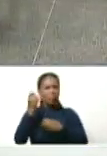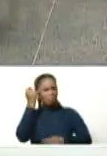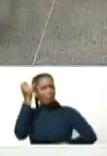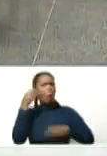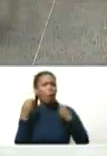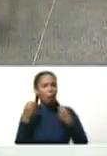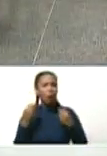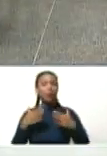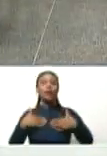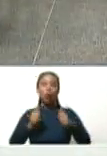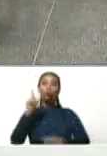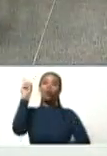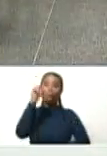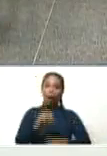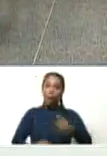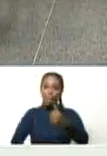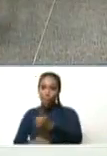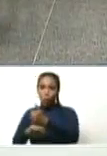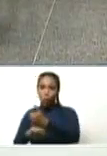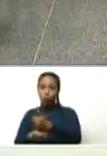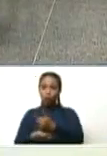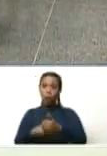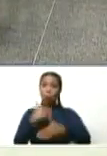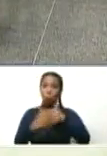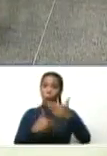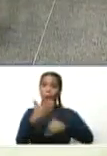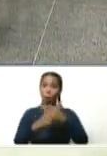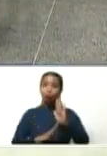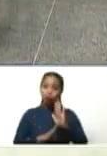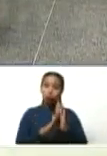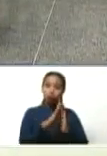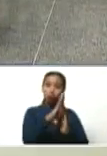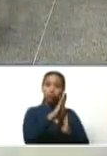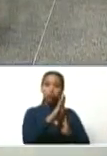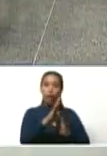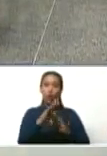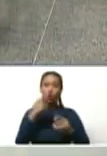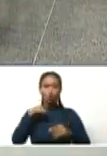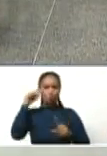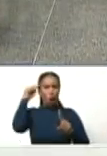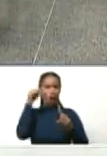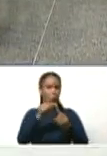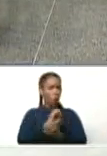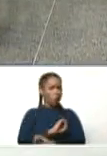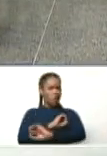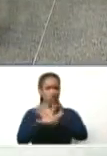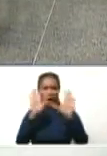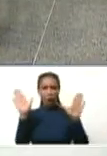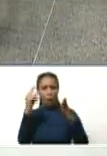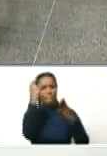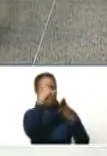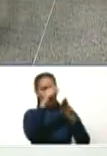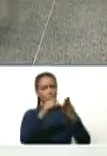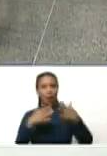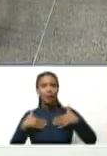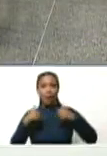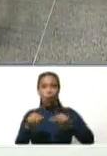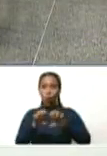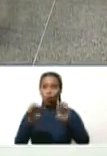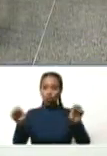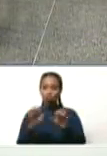salud. Y vamos avanzando. Tenemos metas muy claras en salud y